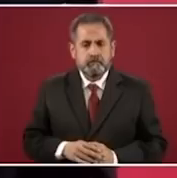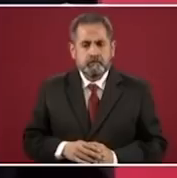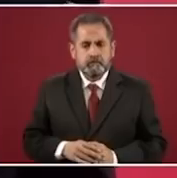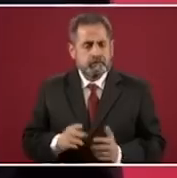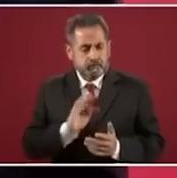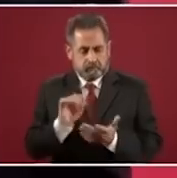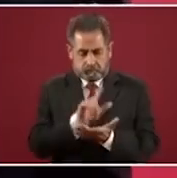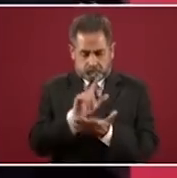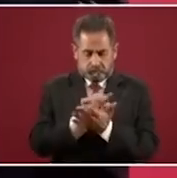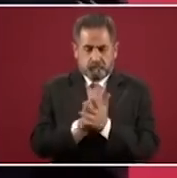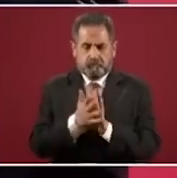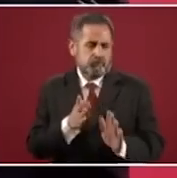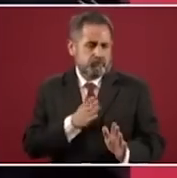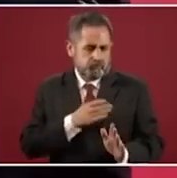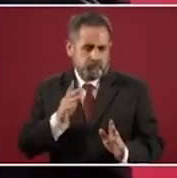buena, ¿sí?,